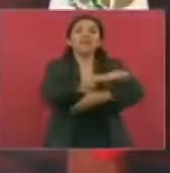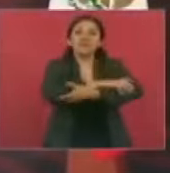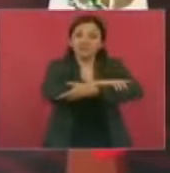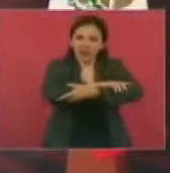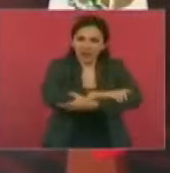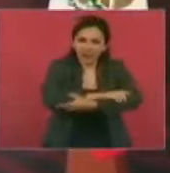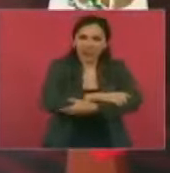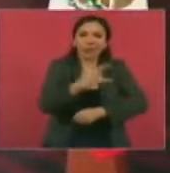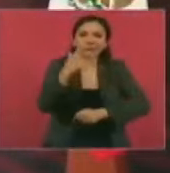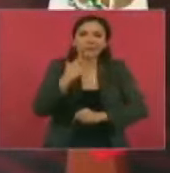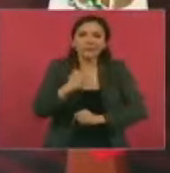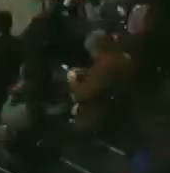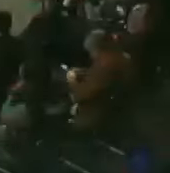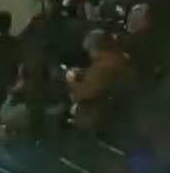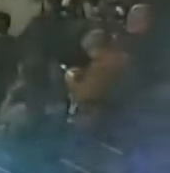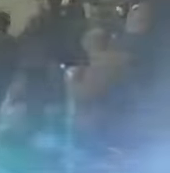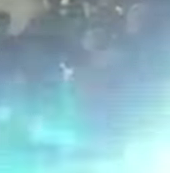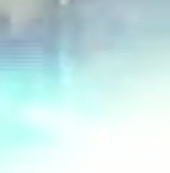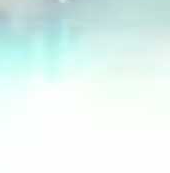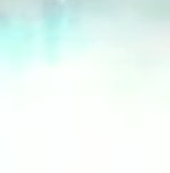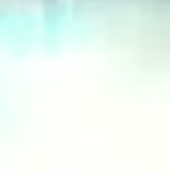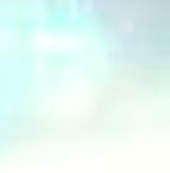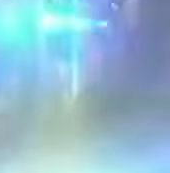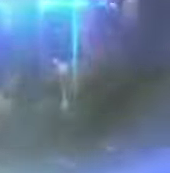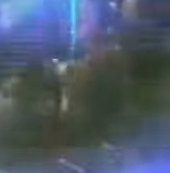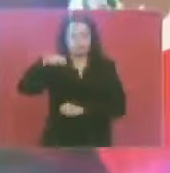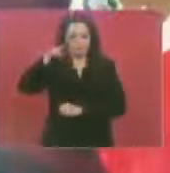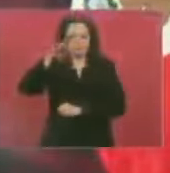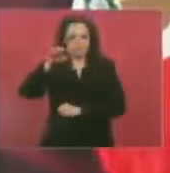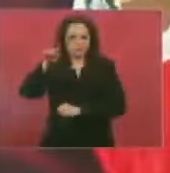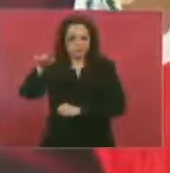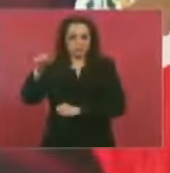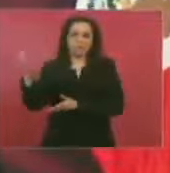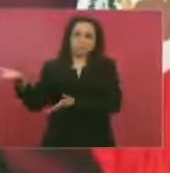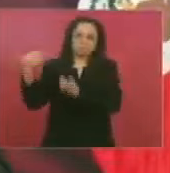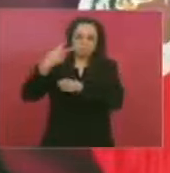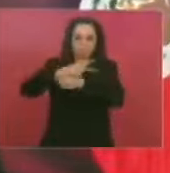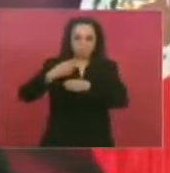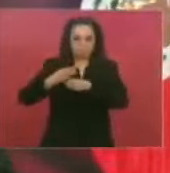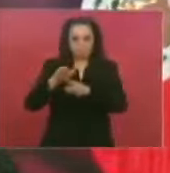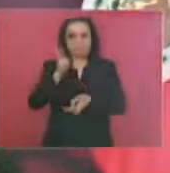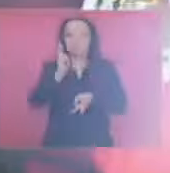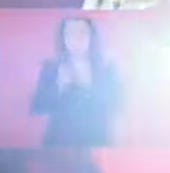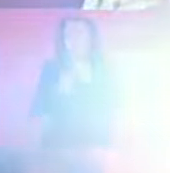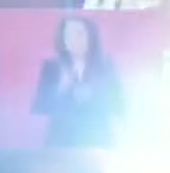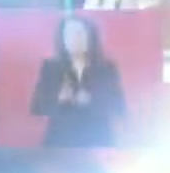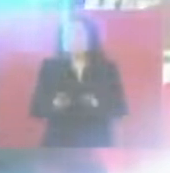fraterna y con bienestar para tratar el tema migratorio,